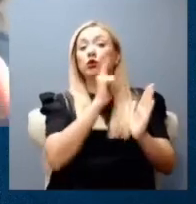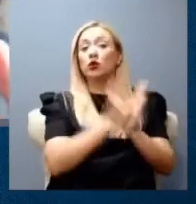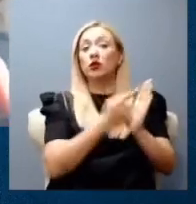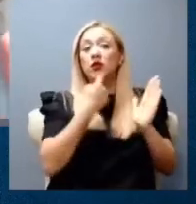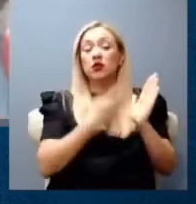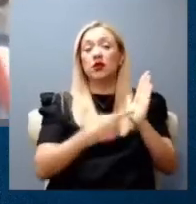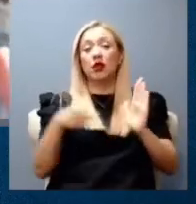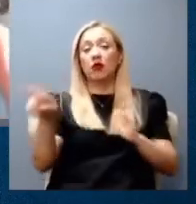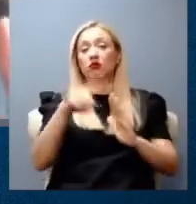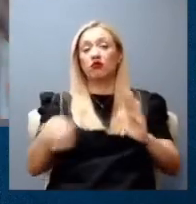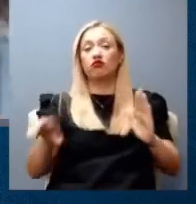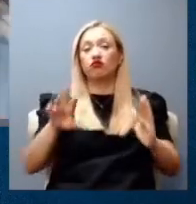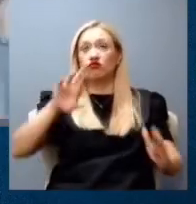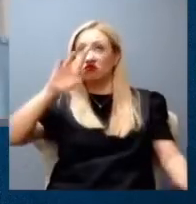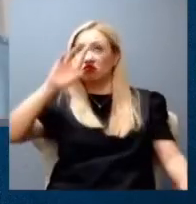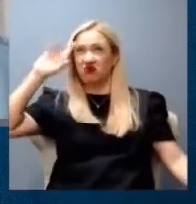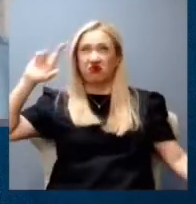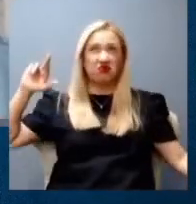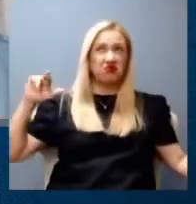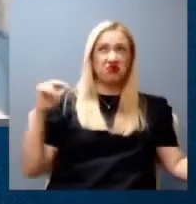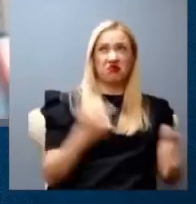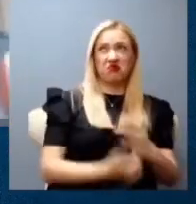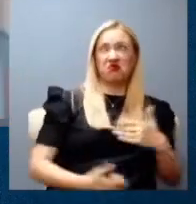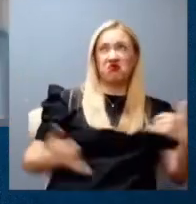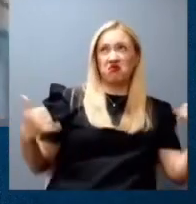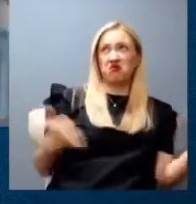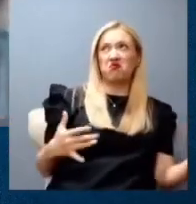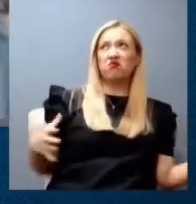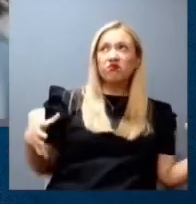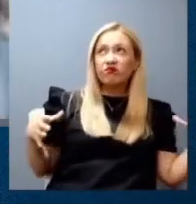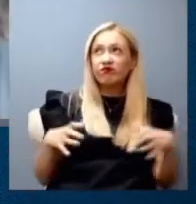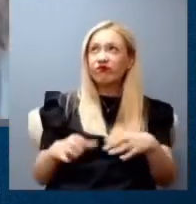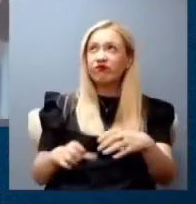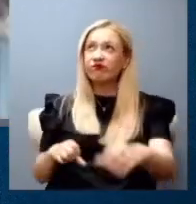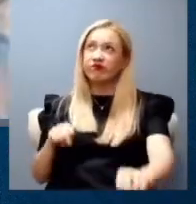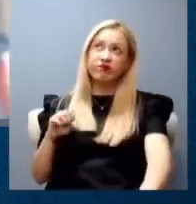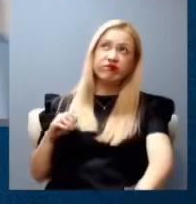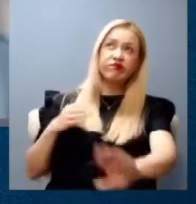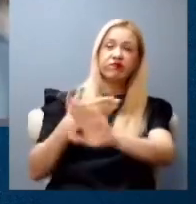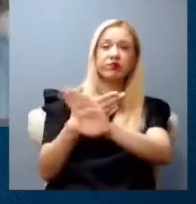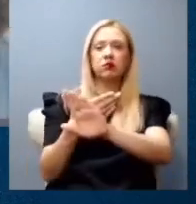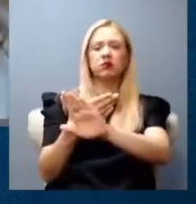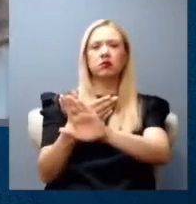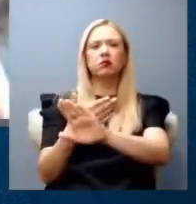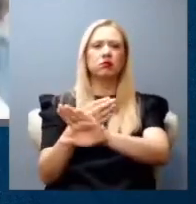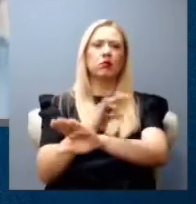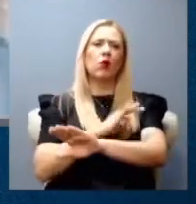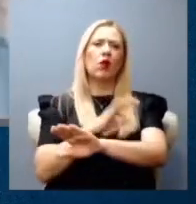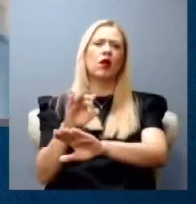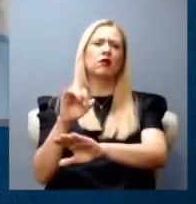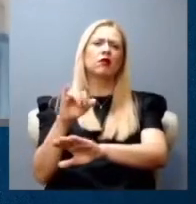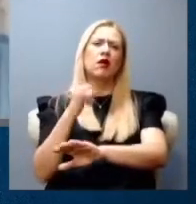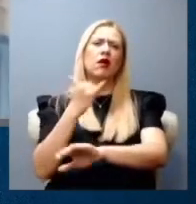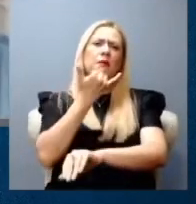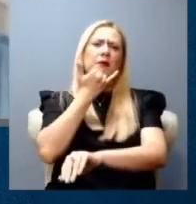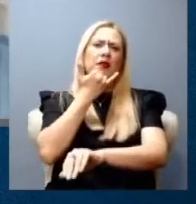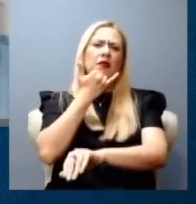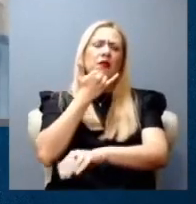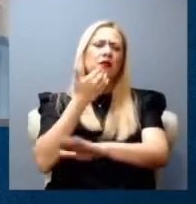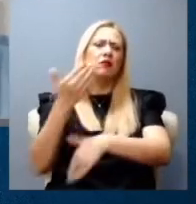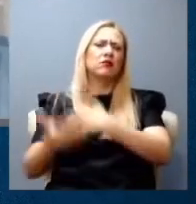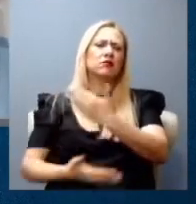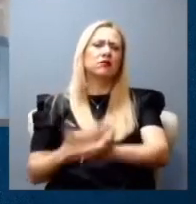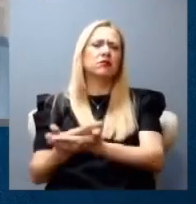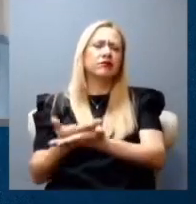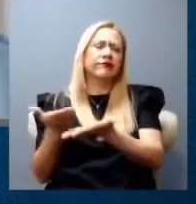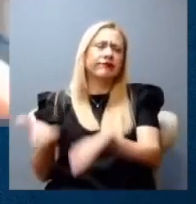rebelión es un delito que puede ser amnistiado y este era una demanda, una exigencia mejor, muy fuerte en la